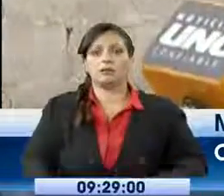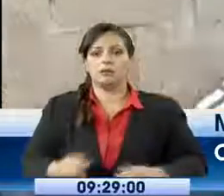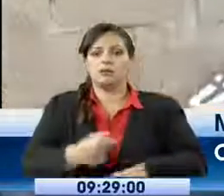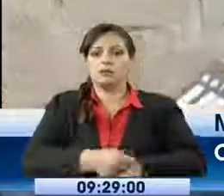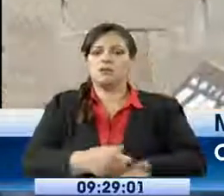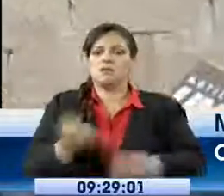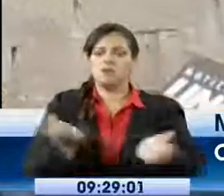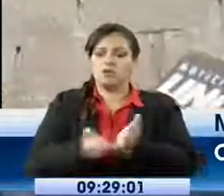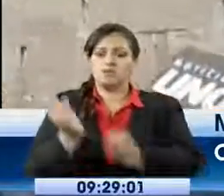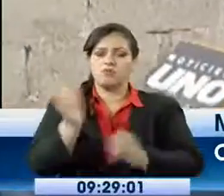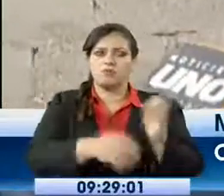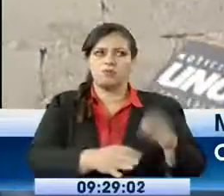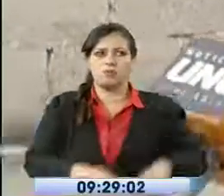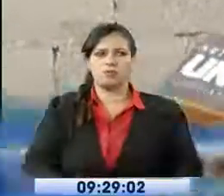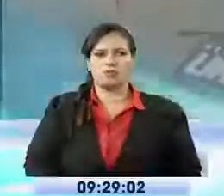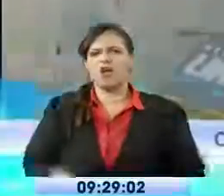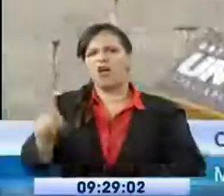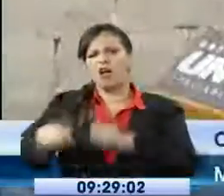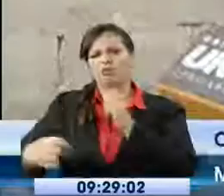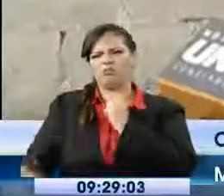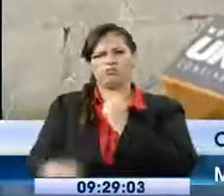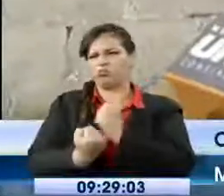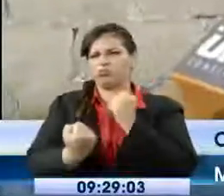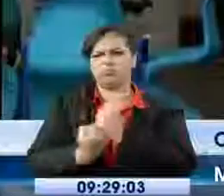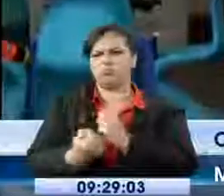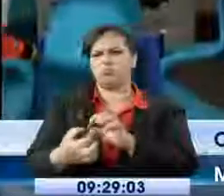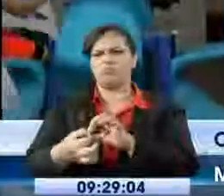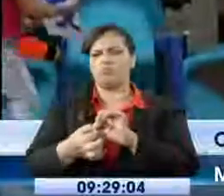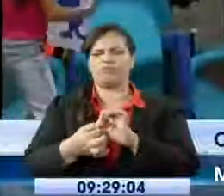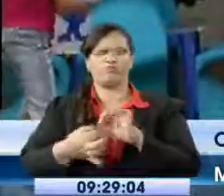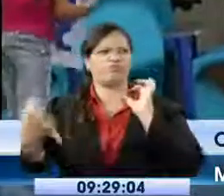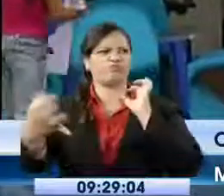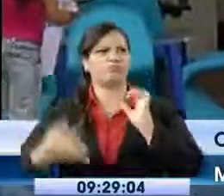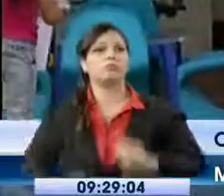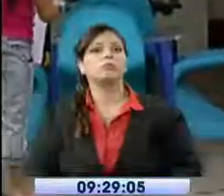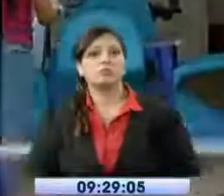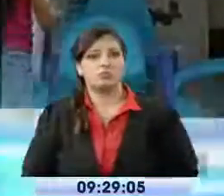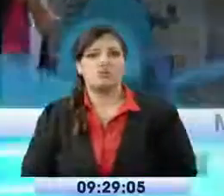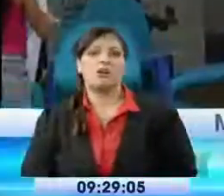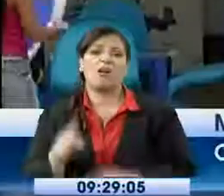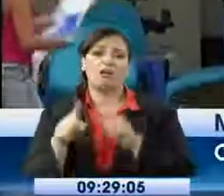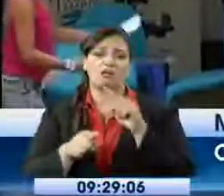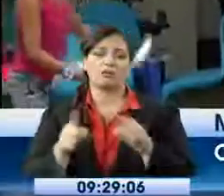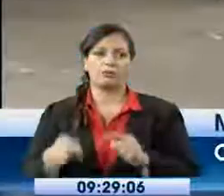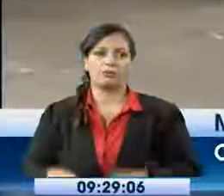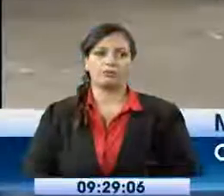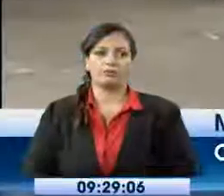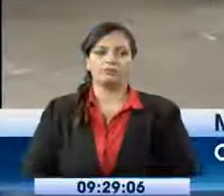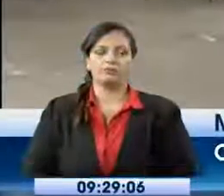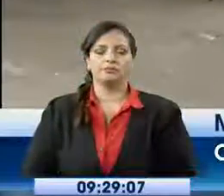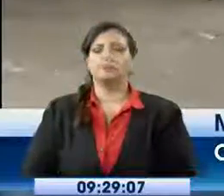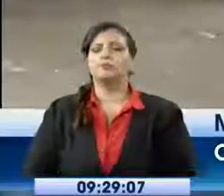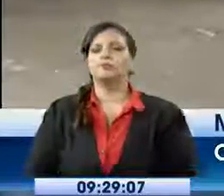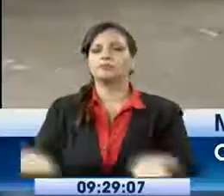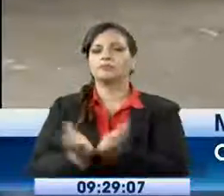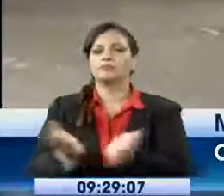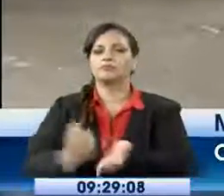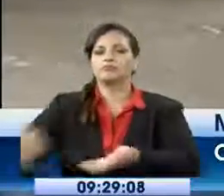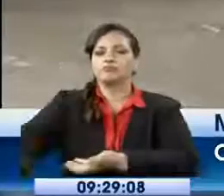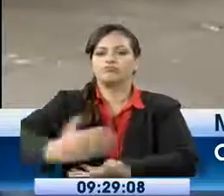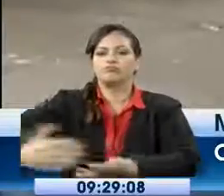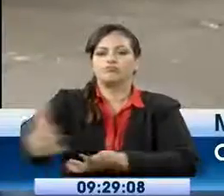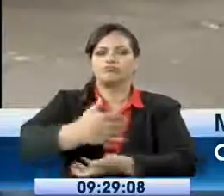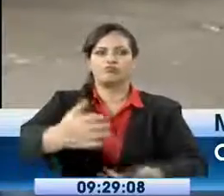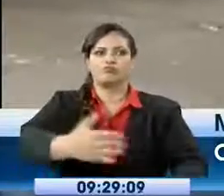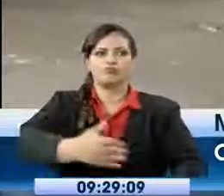barrio, pues. Hay personas que no colaboran, no son unidos. Además del procedimiento de recolección de desechos, el evento contó con un